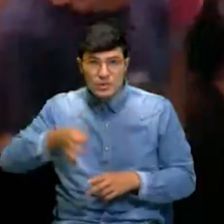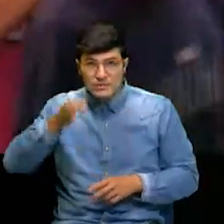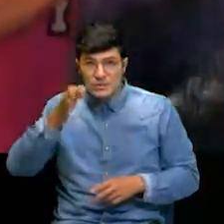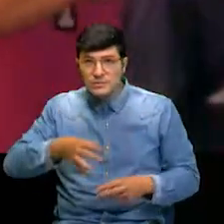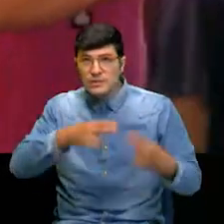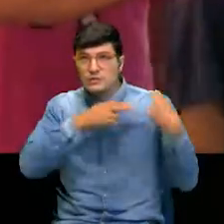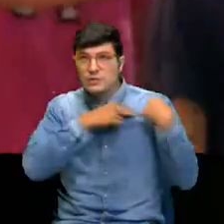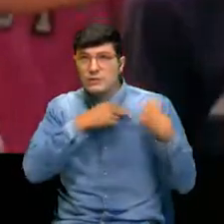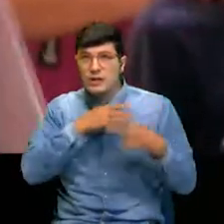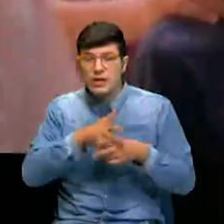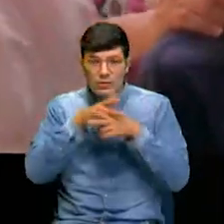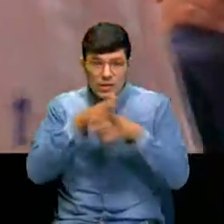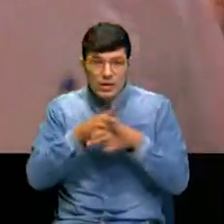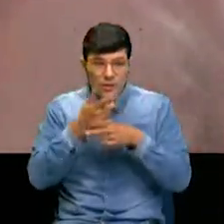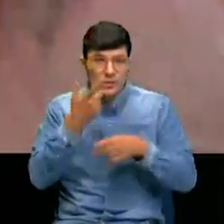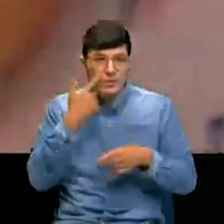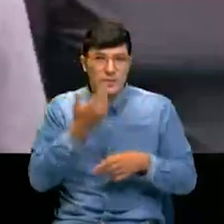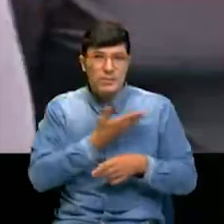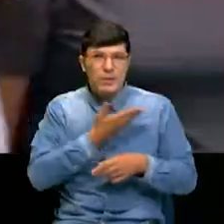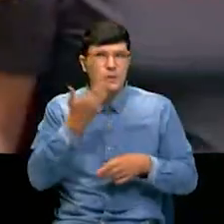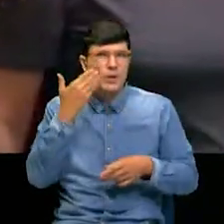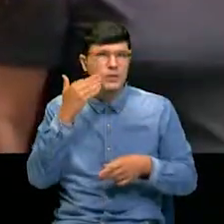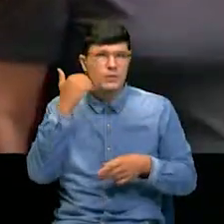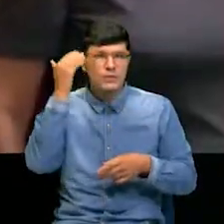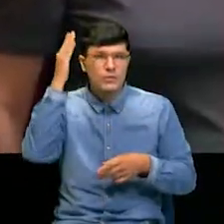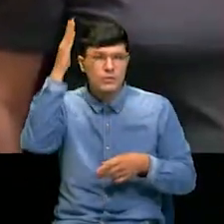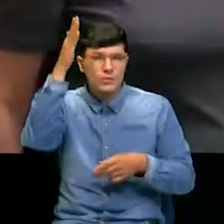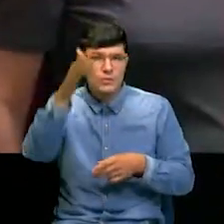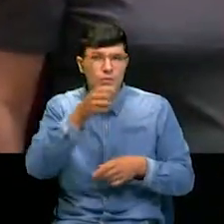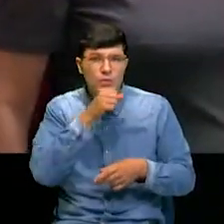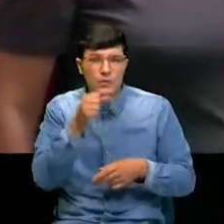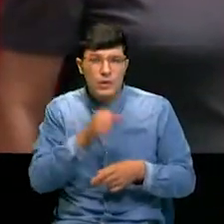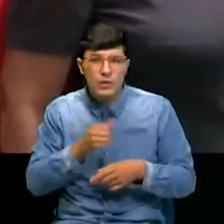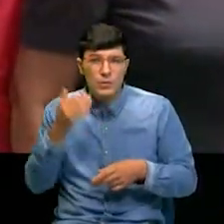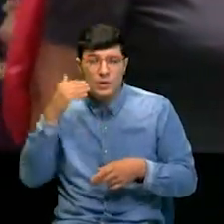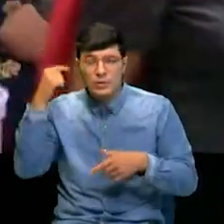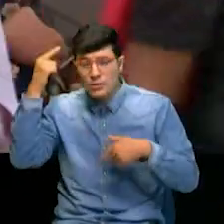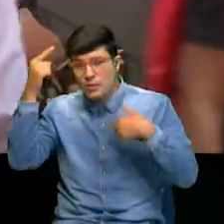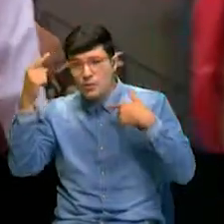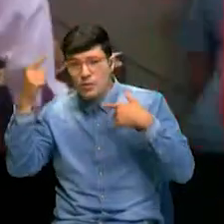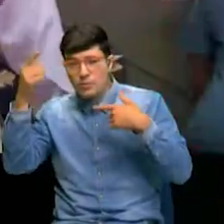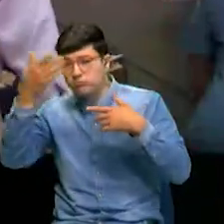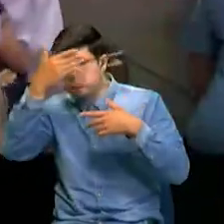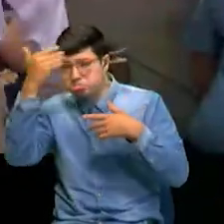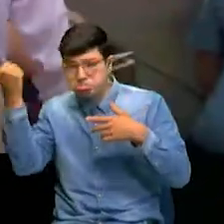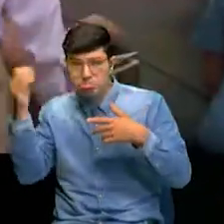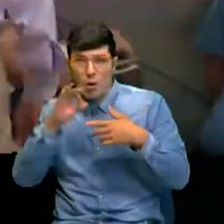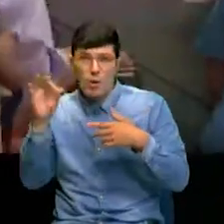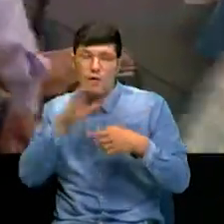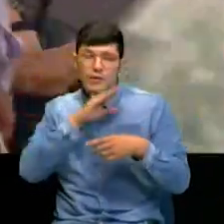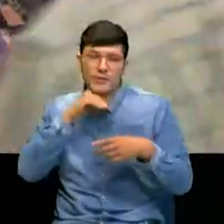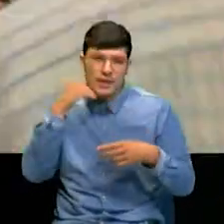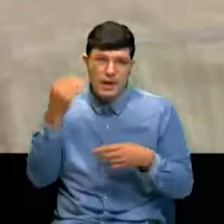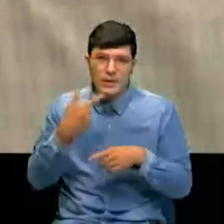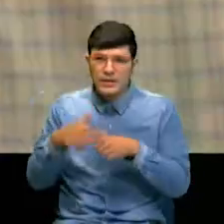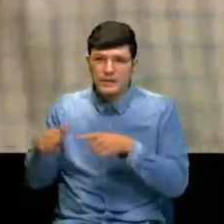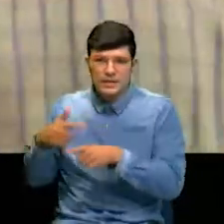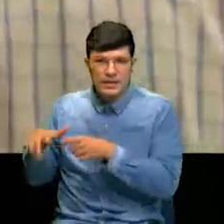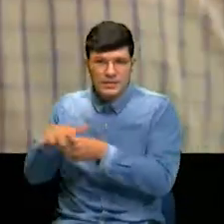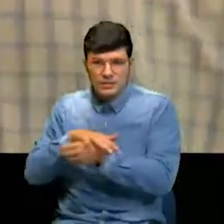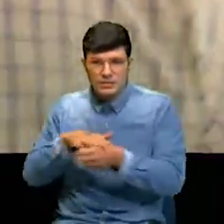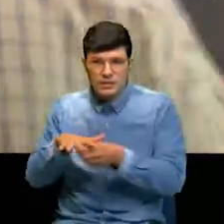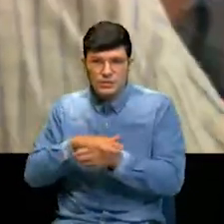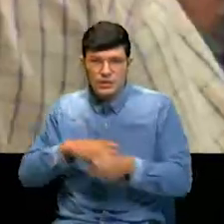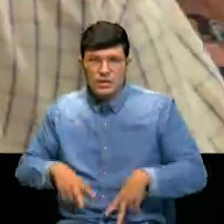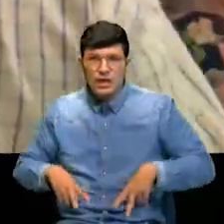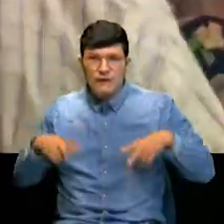obligados a cuidar de los padres en su ancianidad, en el estado de demencia y en todas las circunstancias de la vida en que necesitaren sus